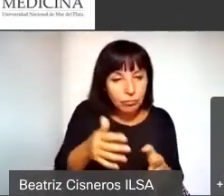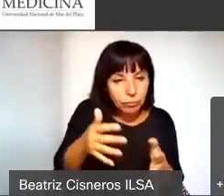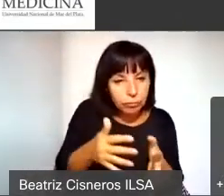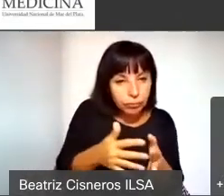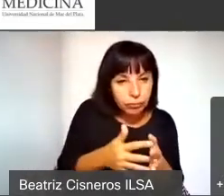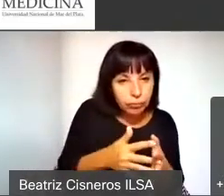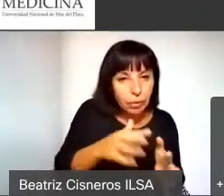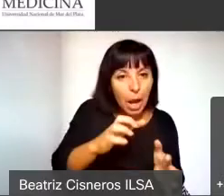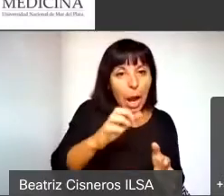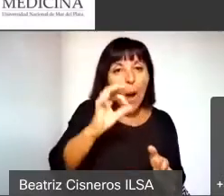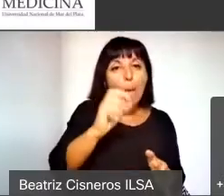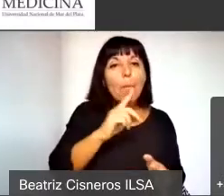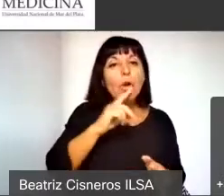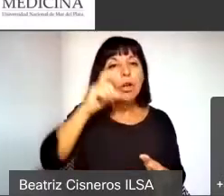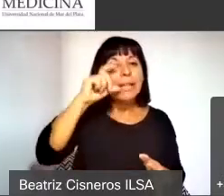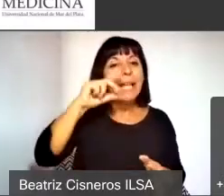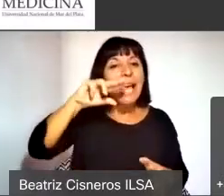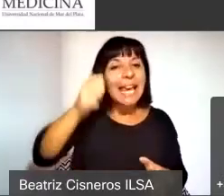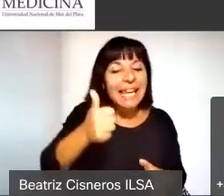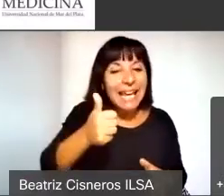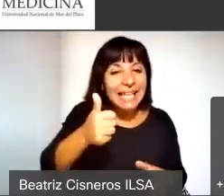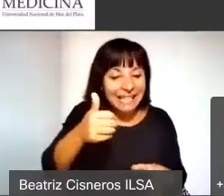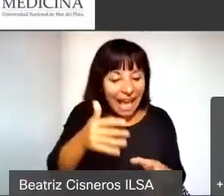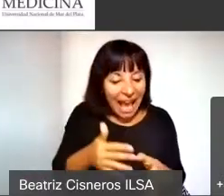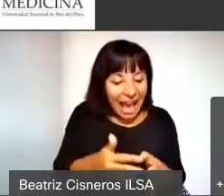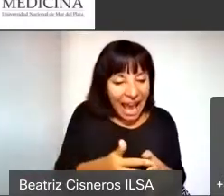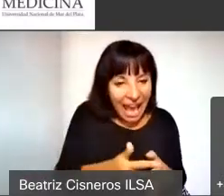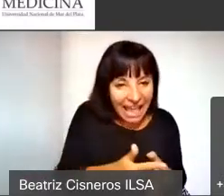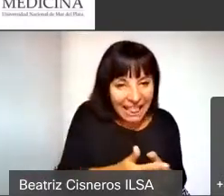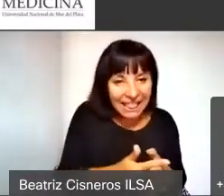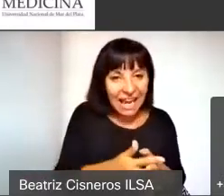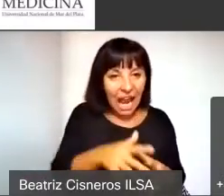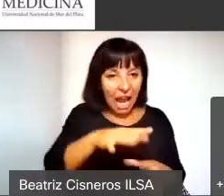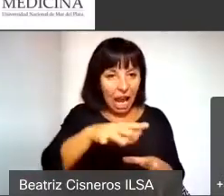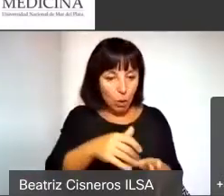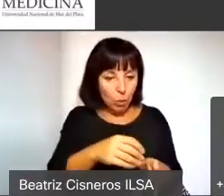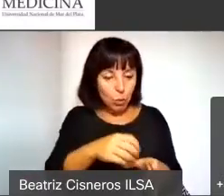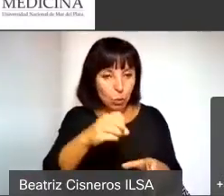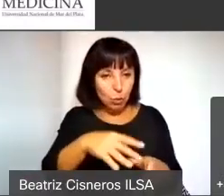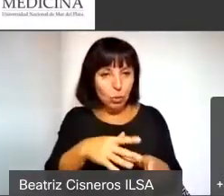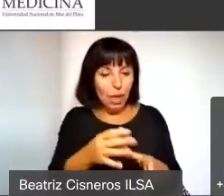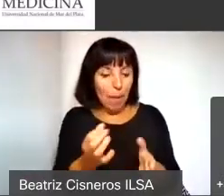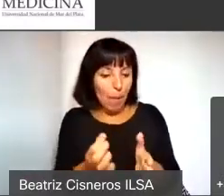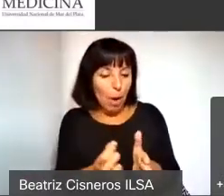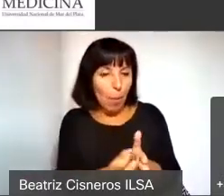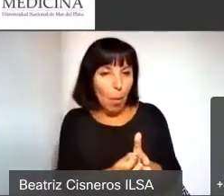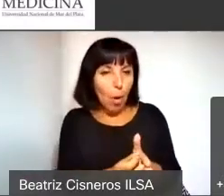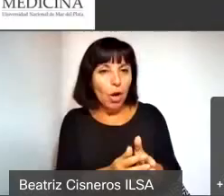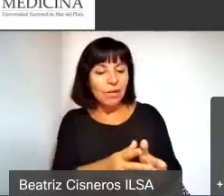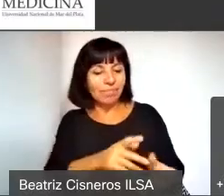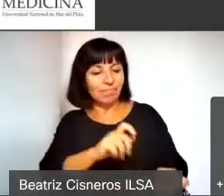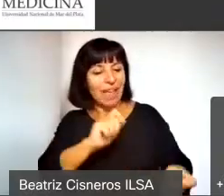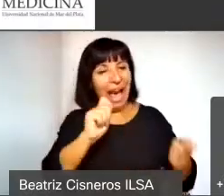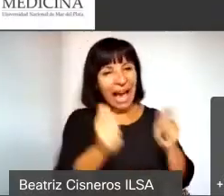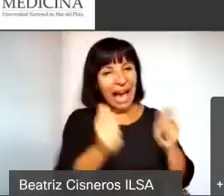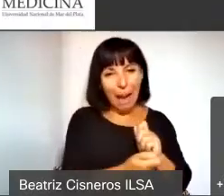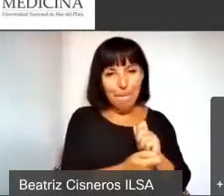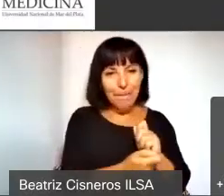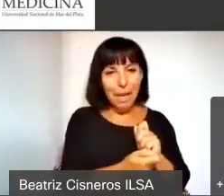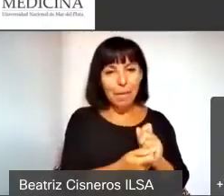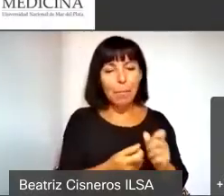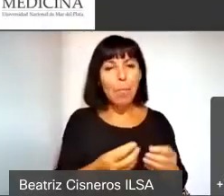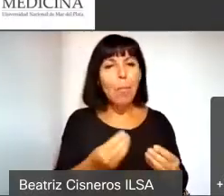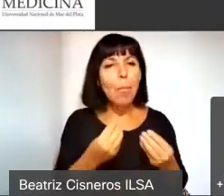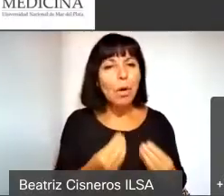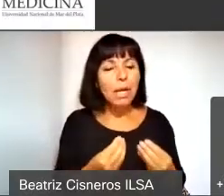proteínas ingresaron dentro de la luz del retículo endoplásmico rugoso a través del poro, son modificadas. ¿Por qué?